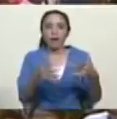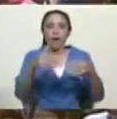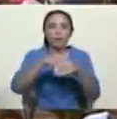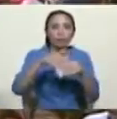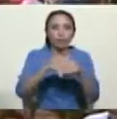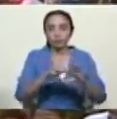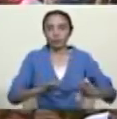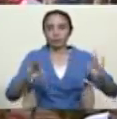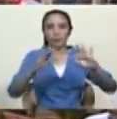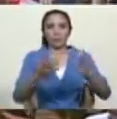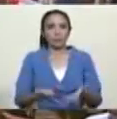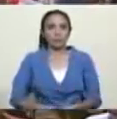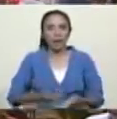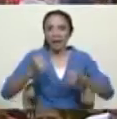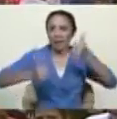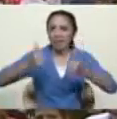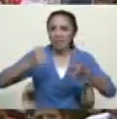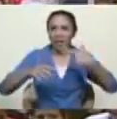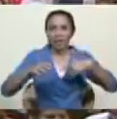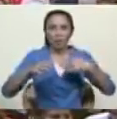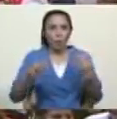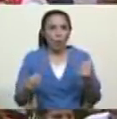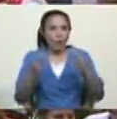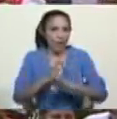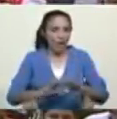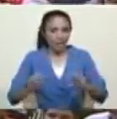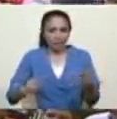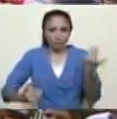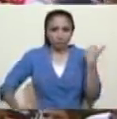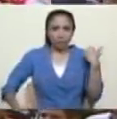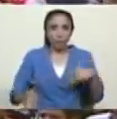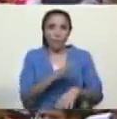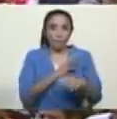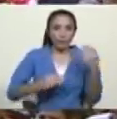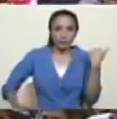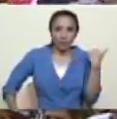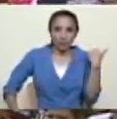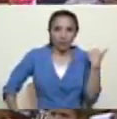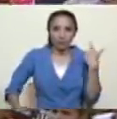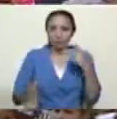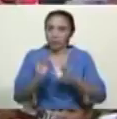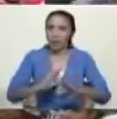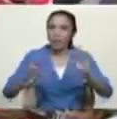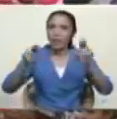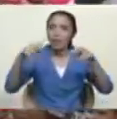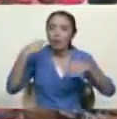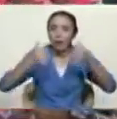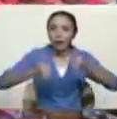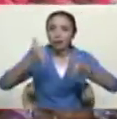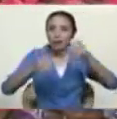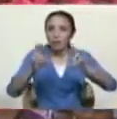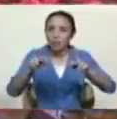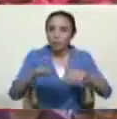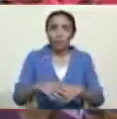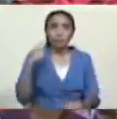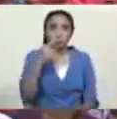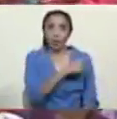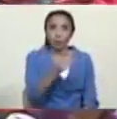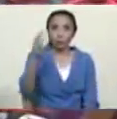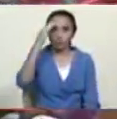ni siquiera haberse postulado al cargo de presidente de la República. Ustedes saben, hermanos y